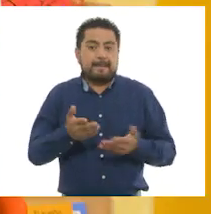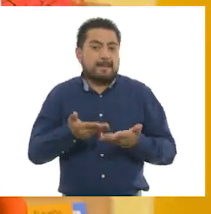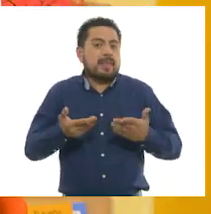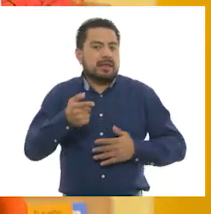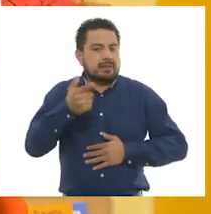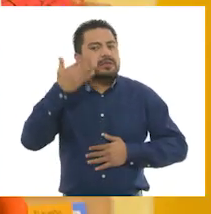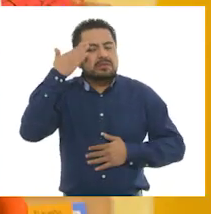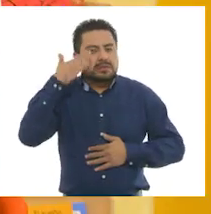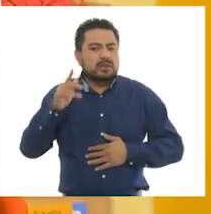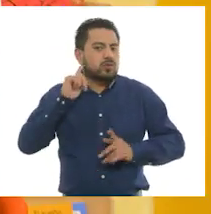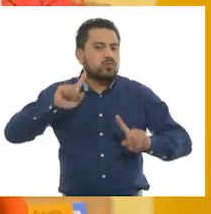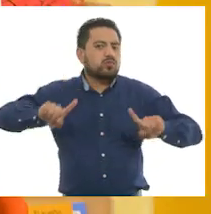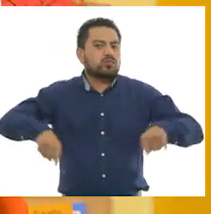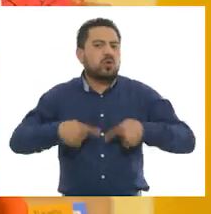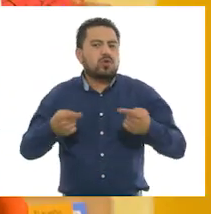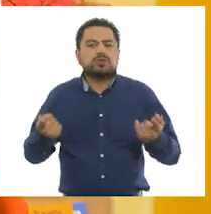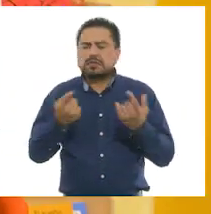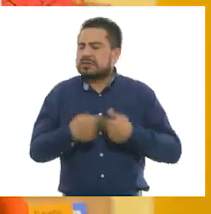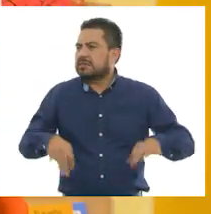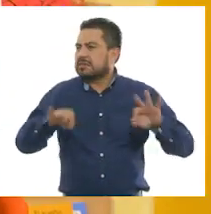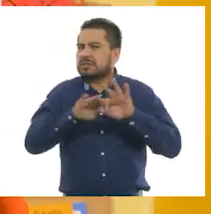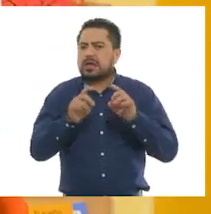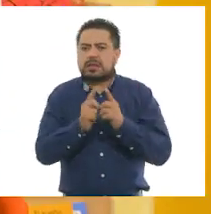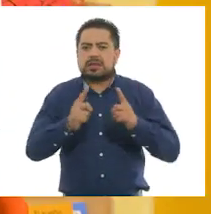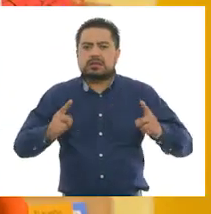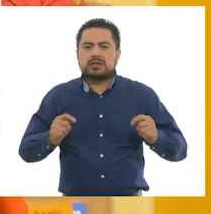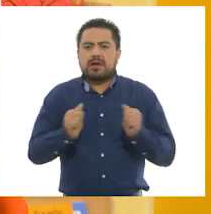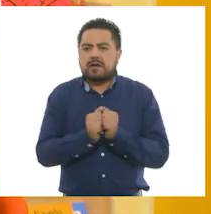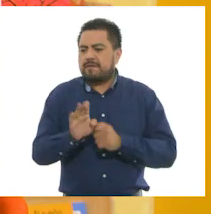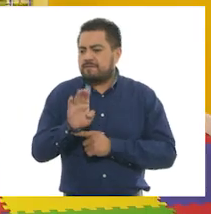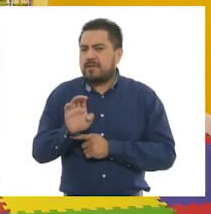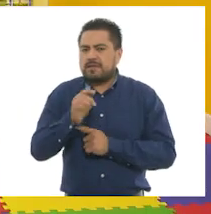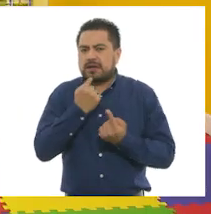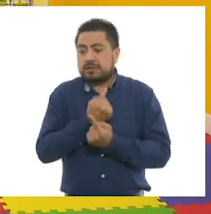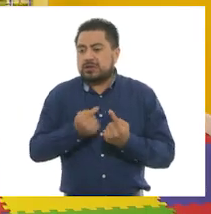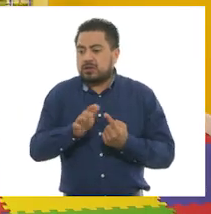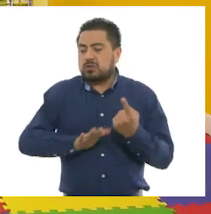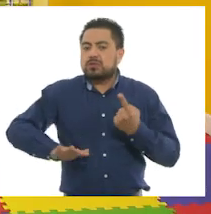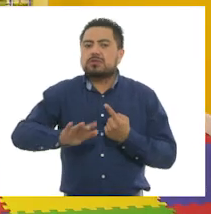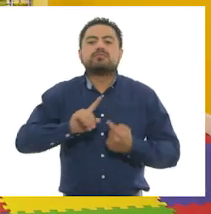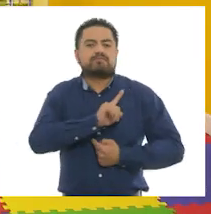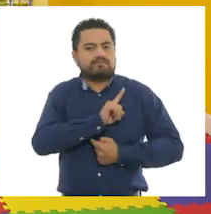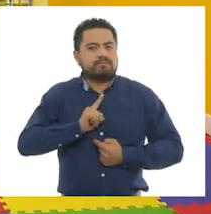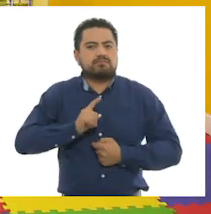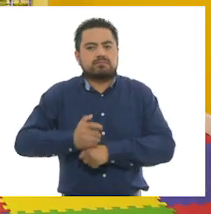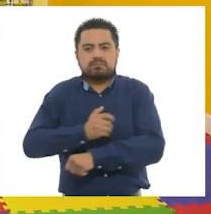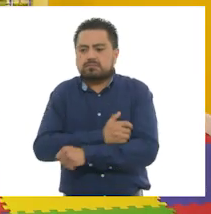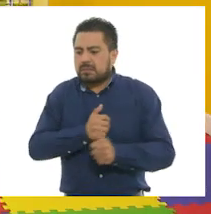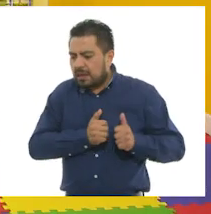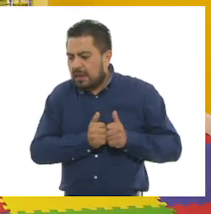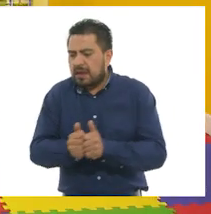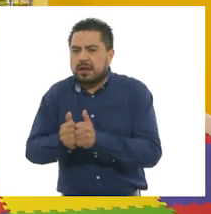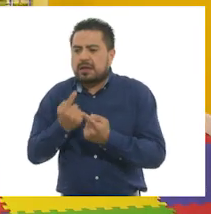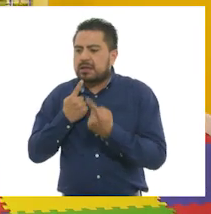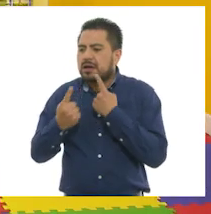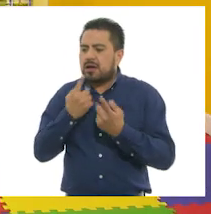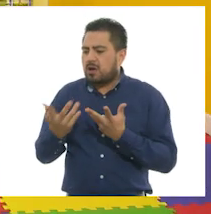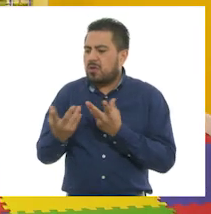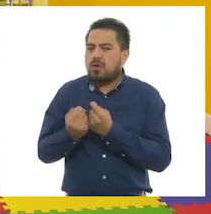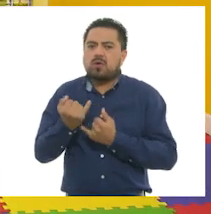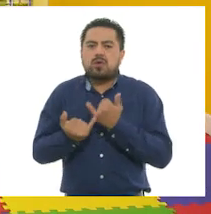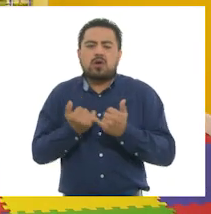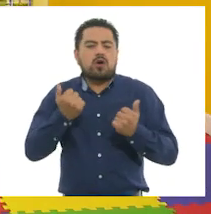ya sabemos que la música es muy importante en el desarrollo de bebés, niñas y niños, por lo que debemos acompañar nuestras interacciones y juegos